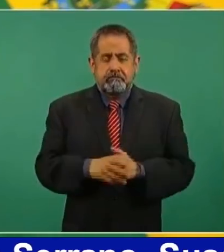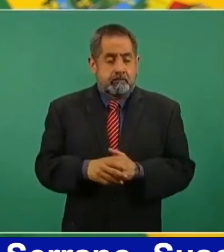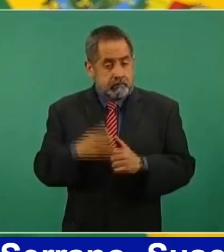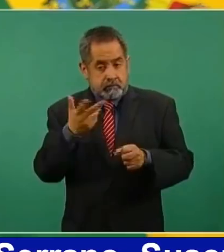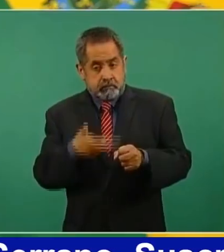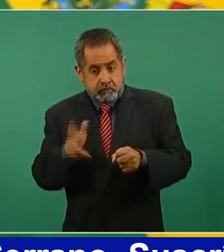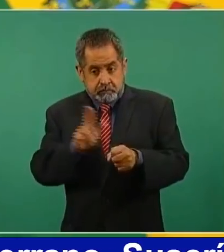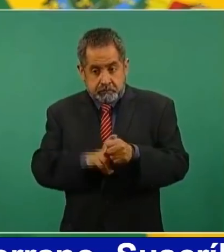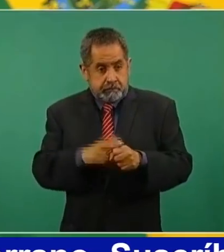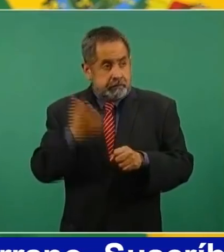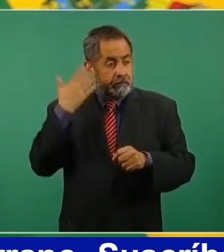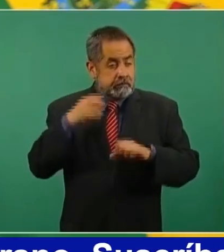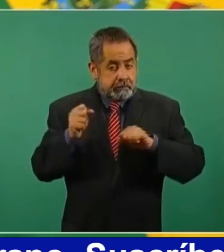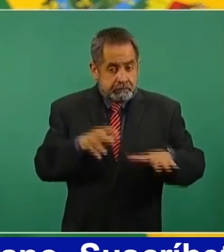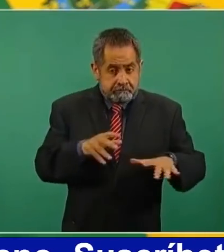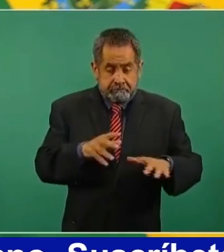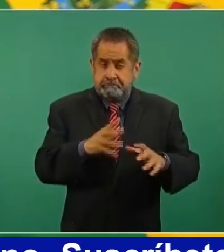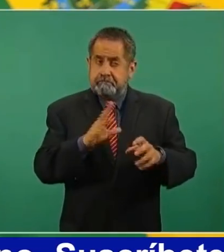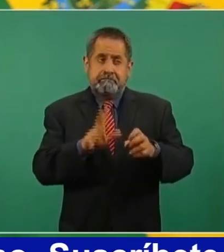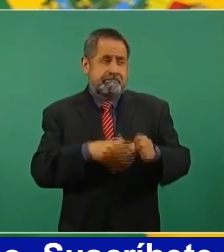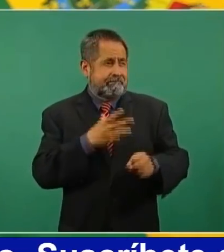rehabilitamos hospitales